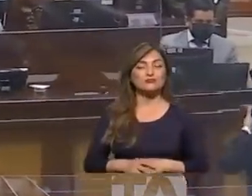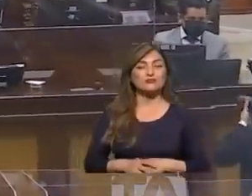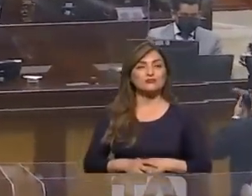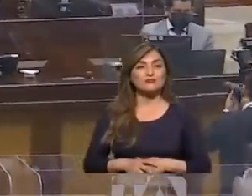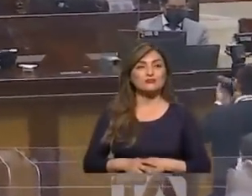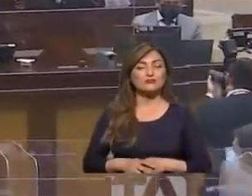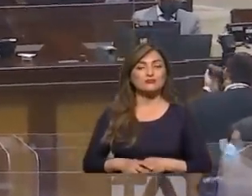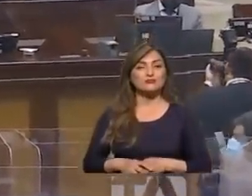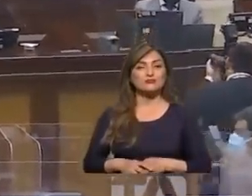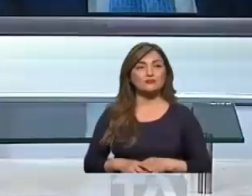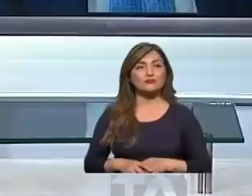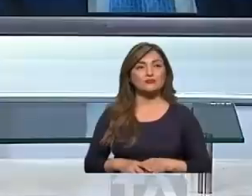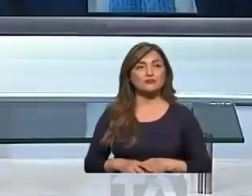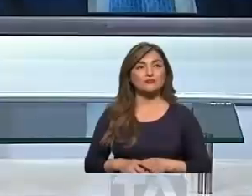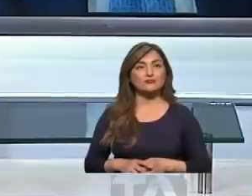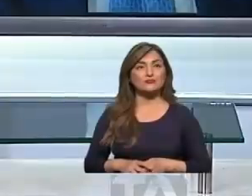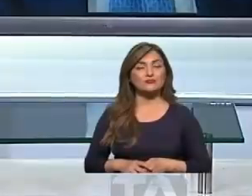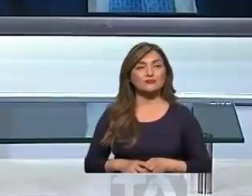Acosta, 24 horas.